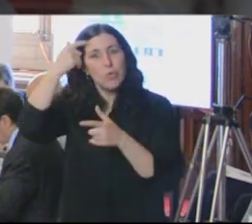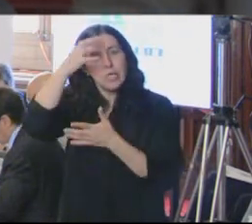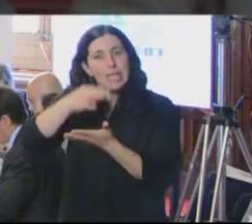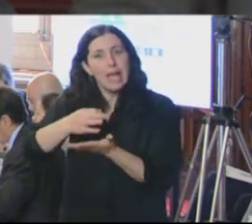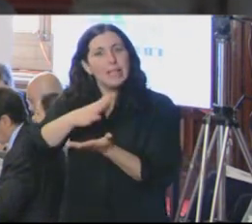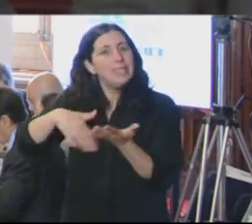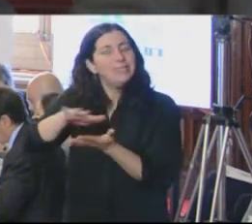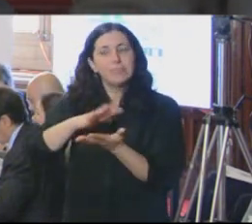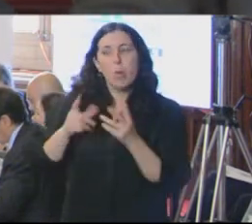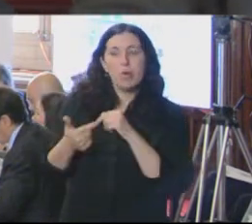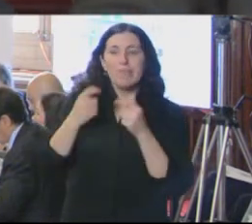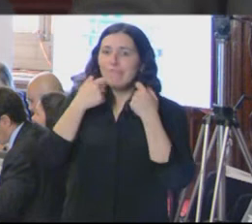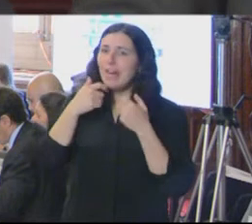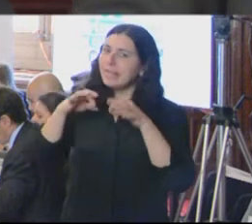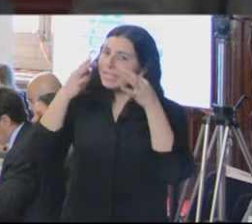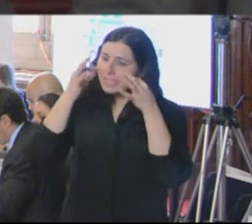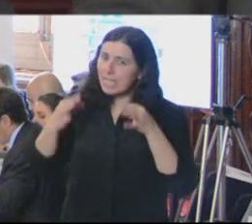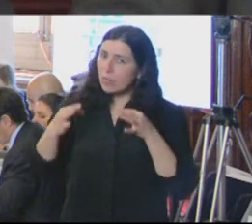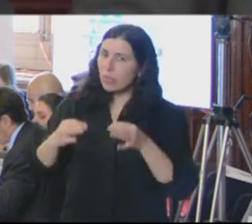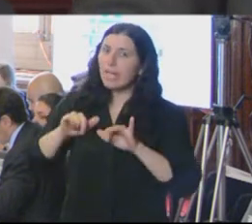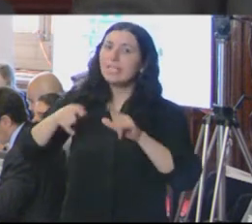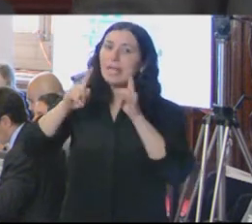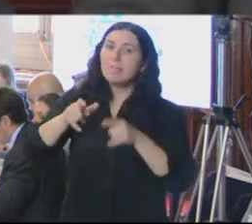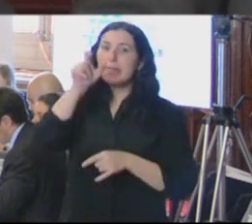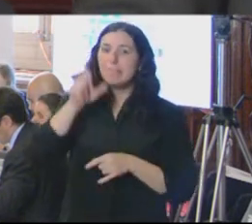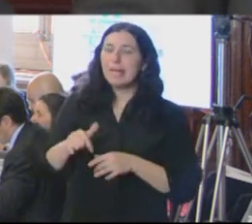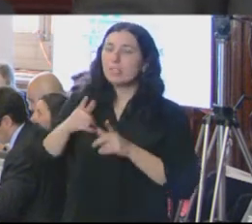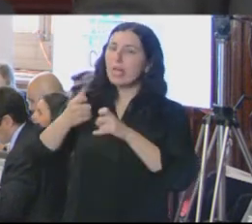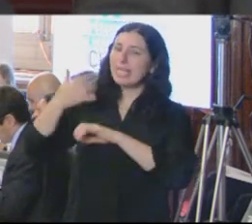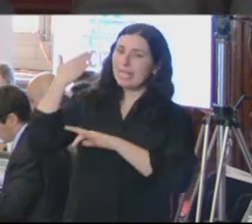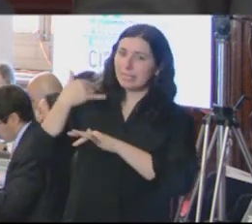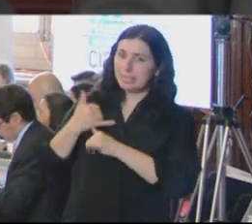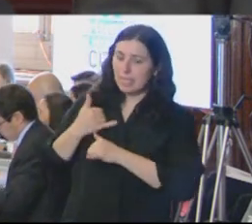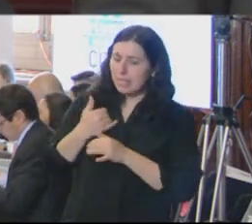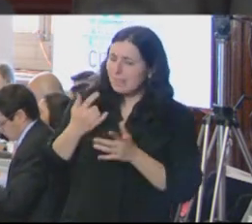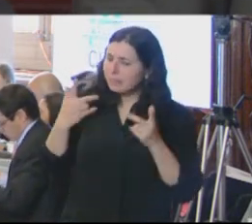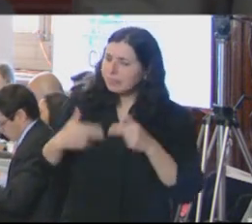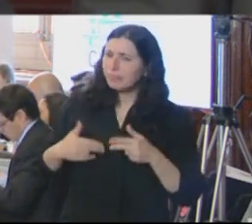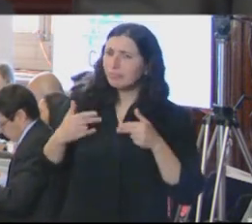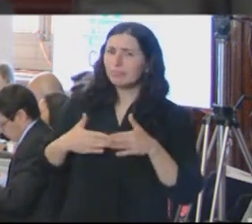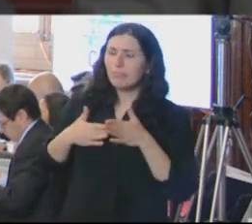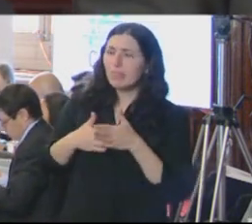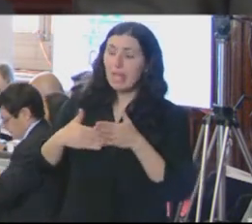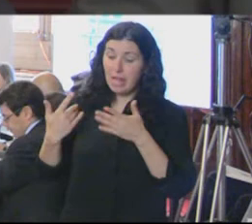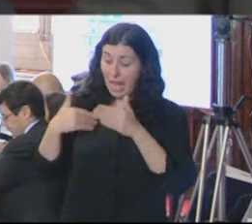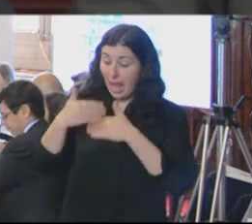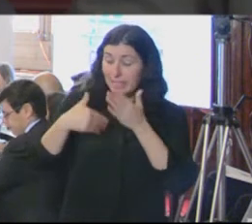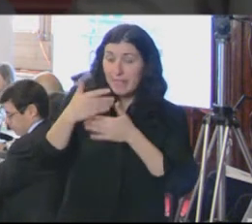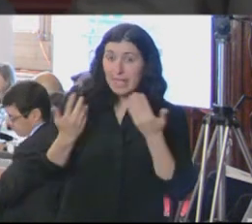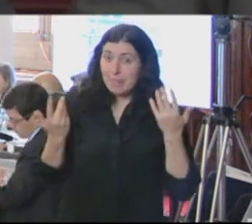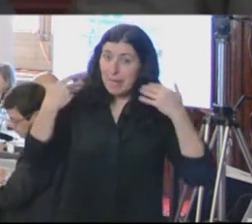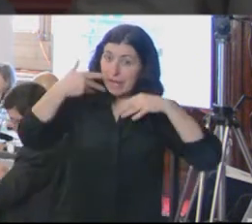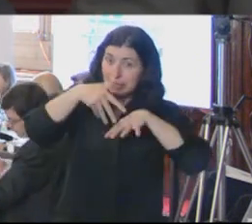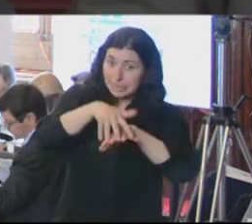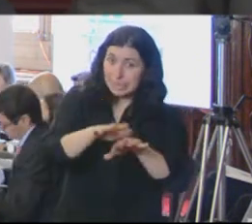mismo territorio, así como el de los excombatientes, limitando el desarrollo de las actividades de reincorporación a la vida civil, que daría